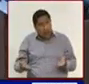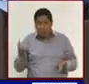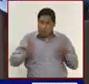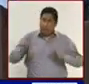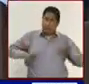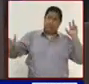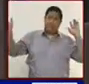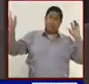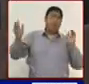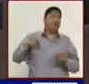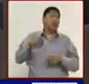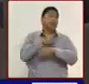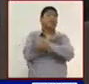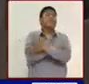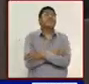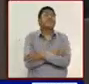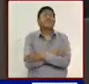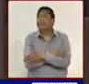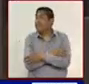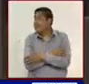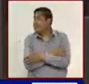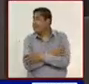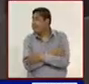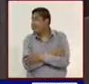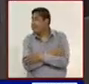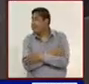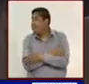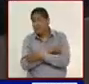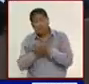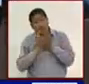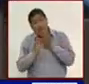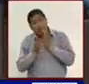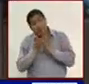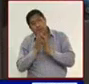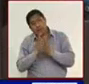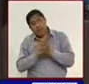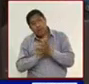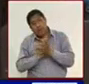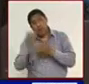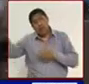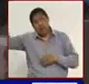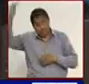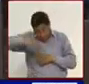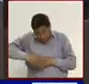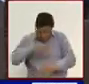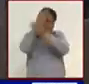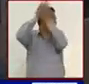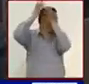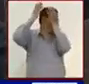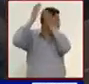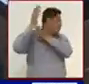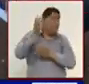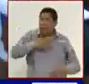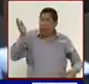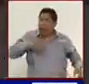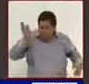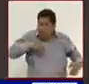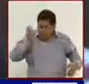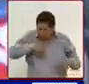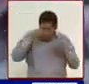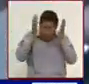avasallados. Estábamos en un mitin pacífico y nos han gasificado. Mire